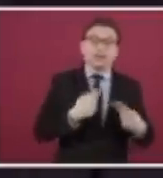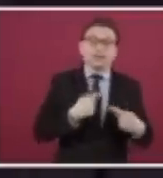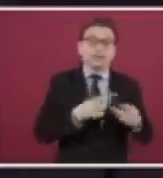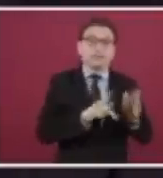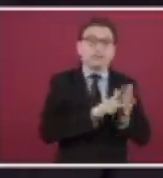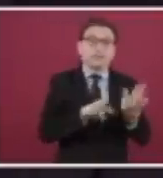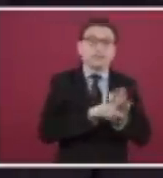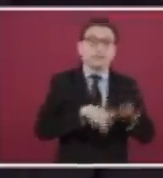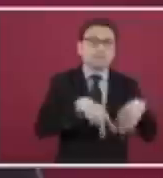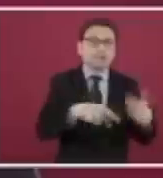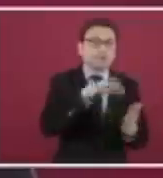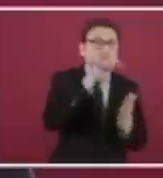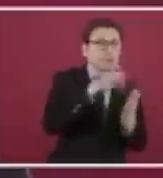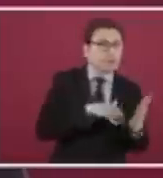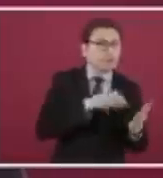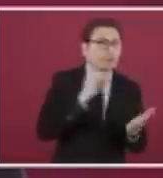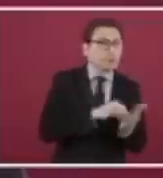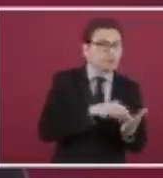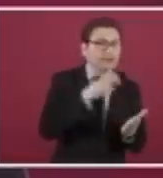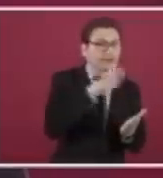que no voy a mencionar por respeto,